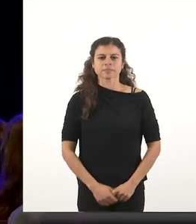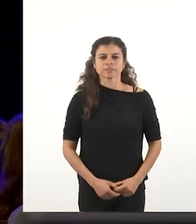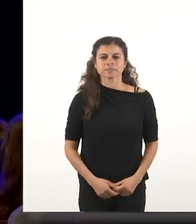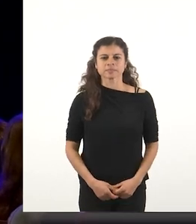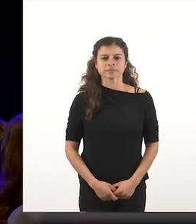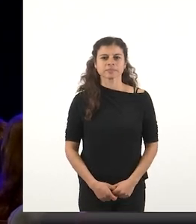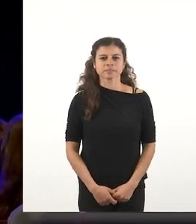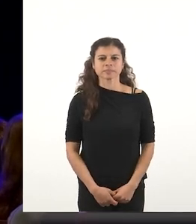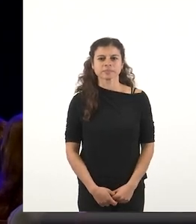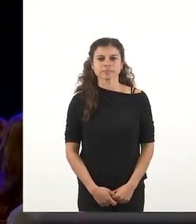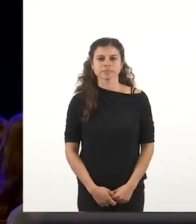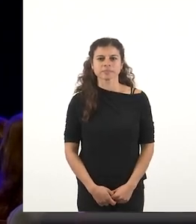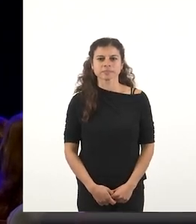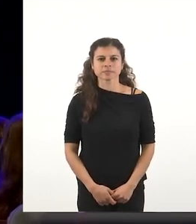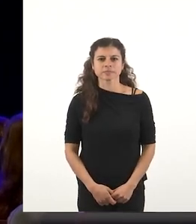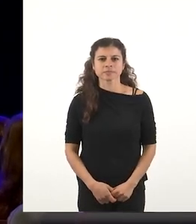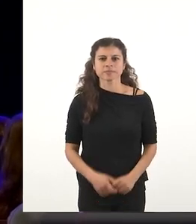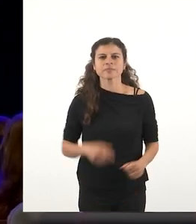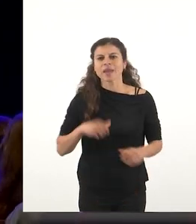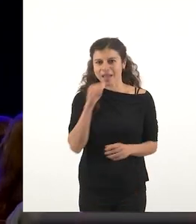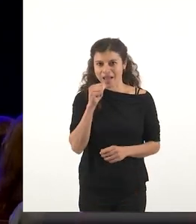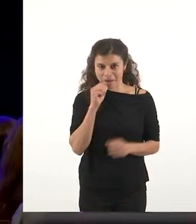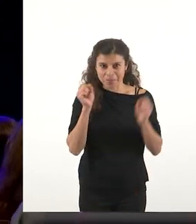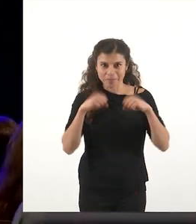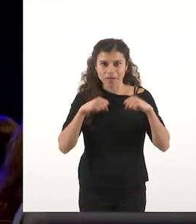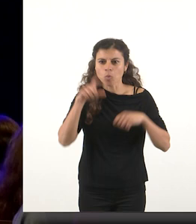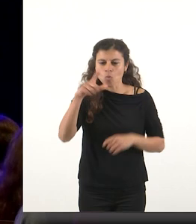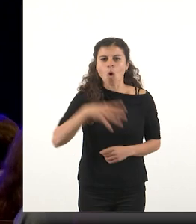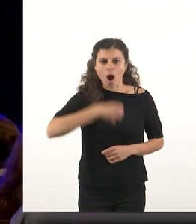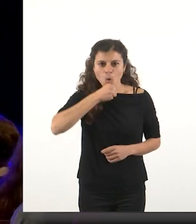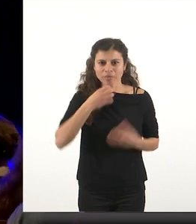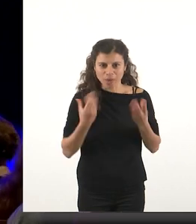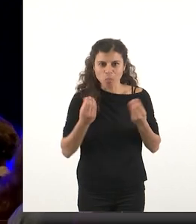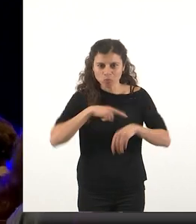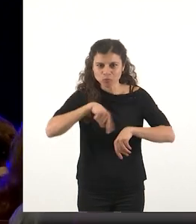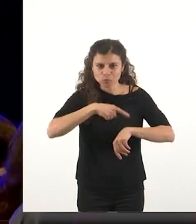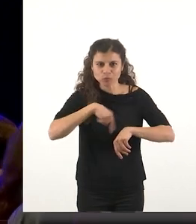Había aguantado mucho. Voy a beber agua, ¿vale? Había aguantado un montón.